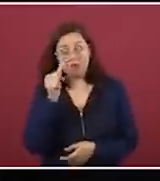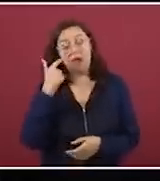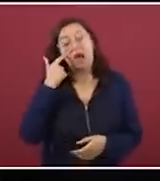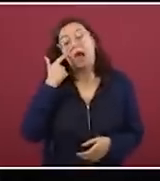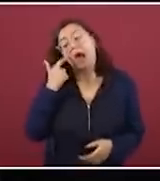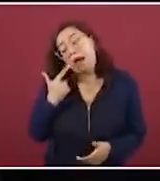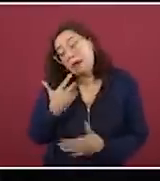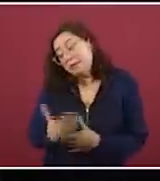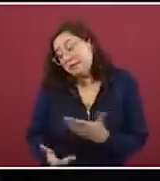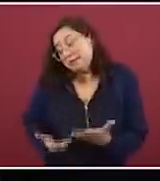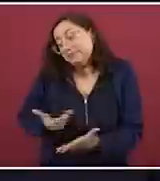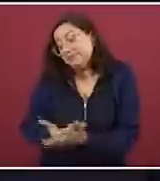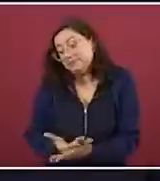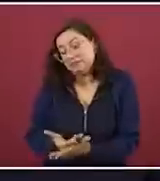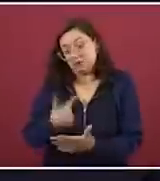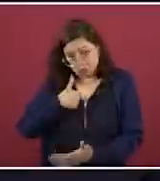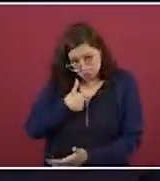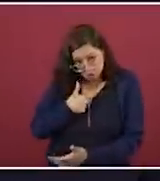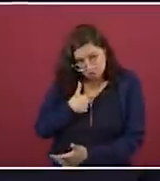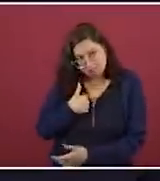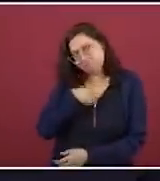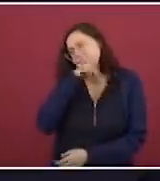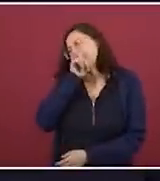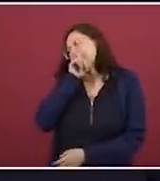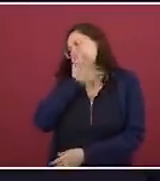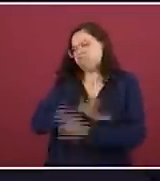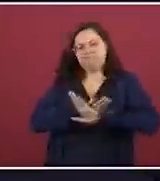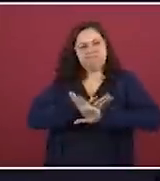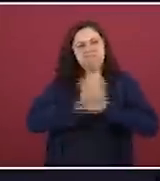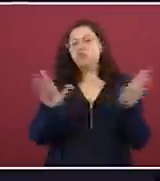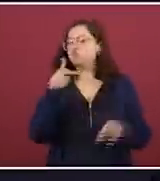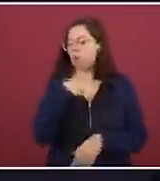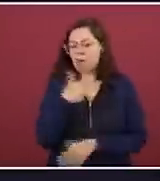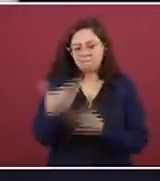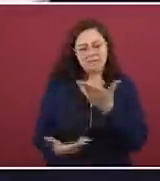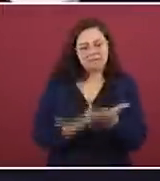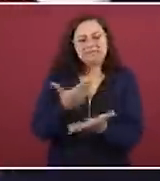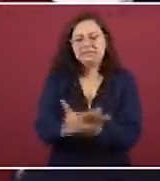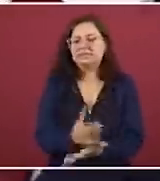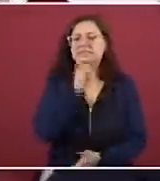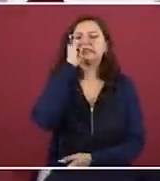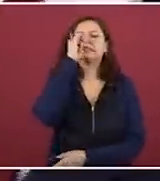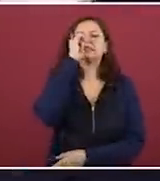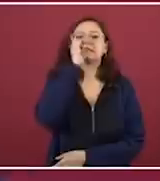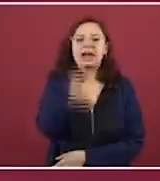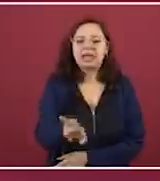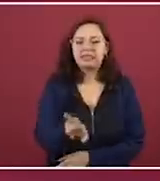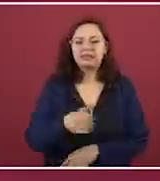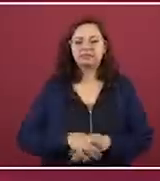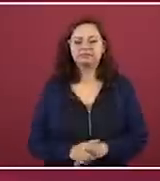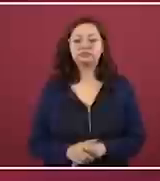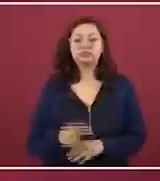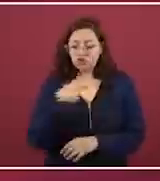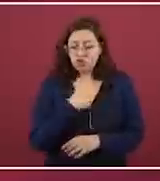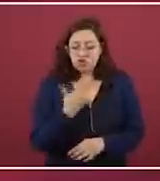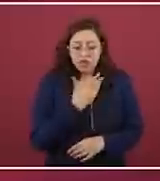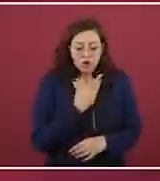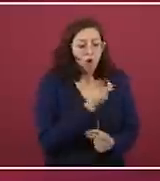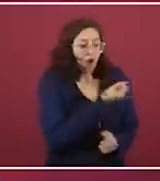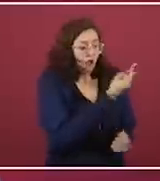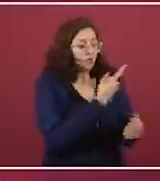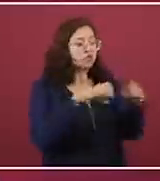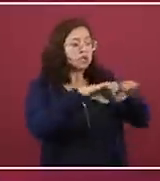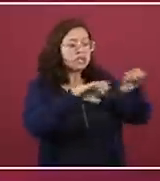No, no. Yo dije desde el principio que iba a crear una ayudantía, la tengo,